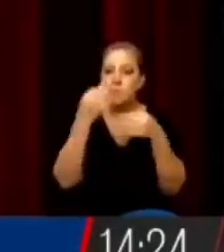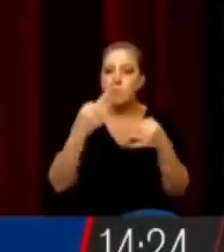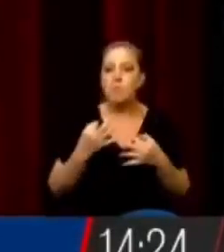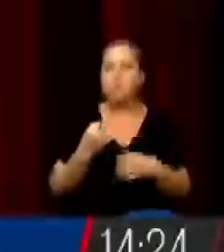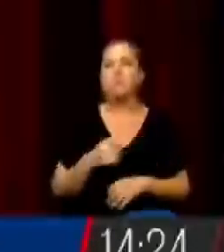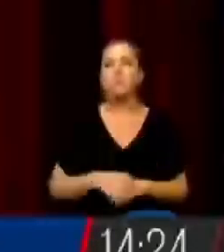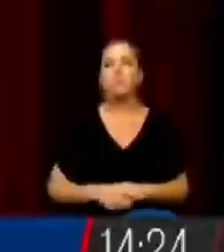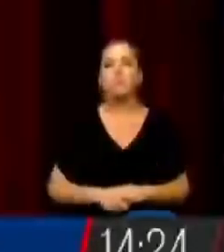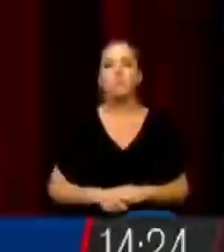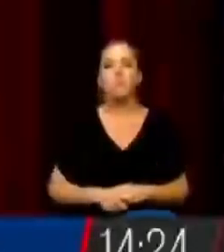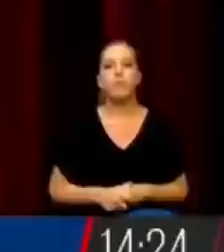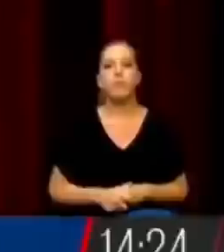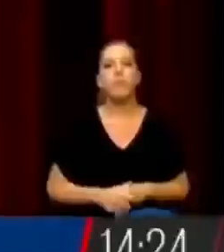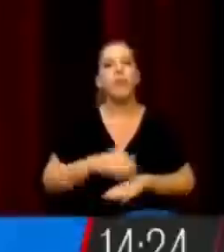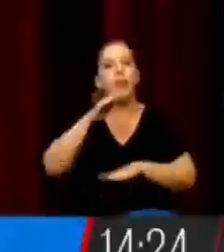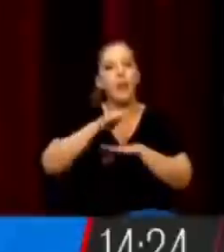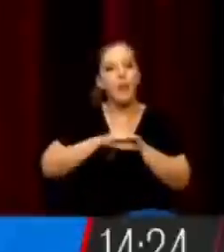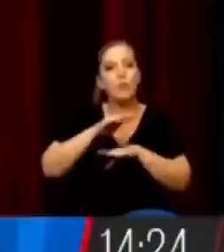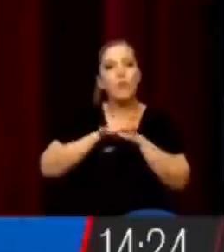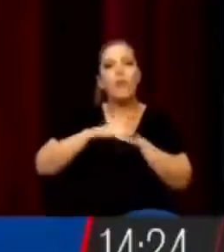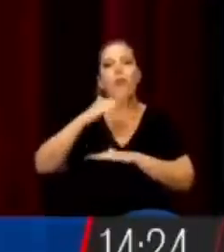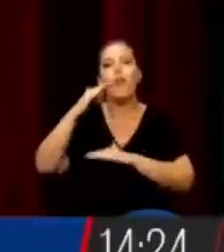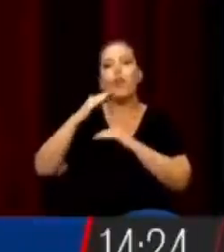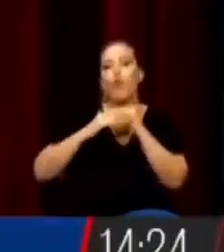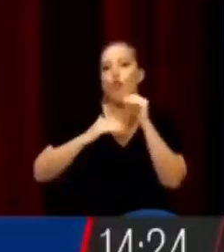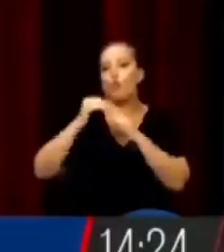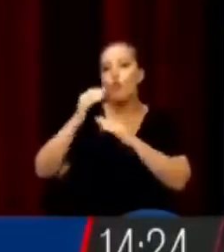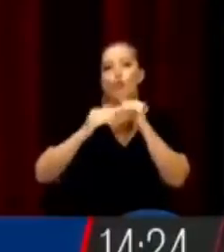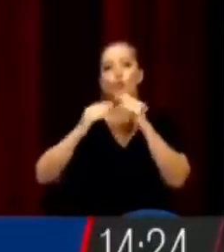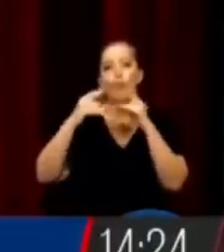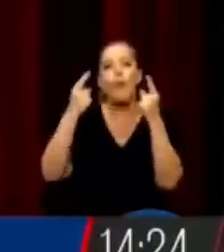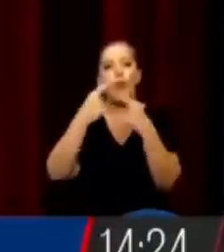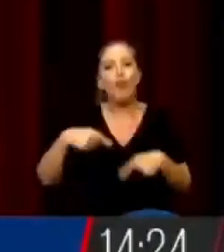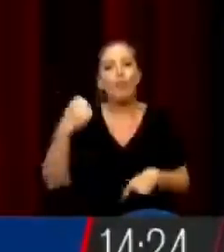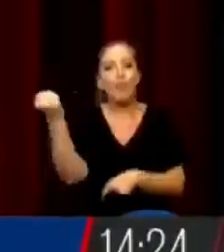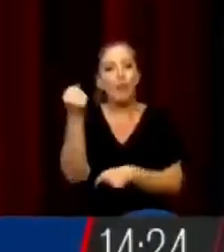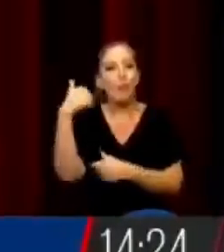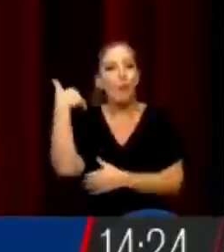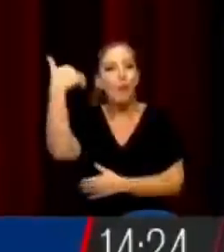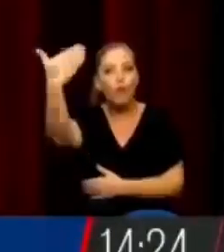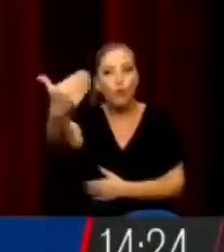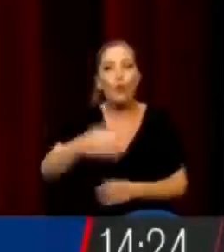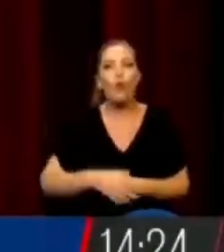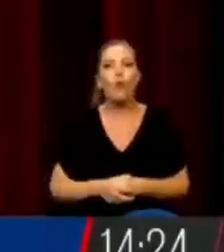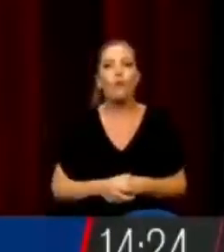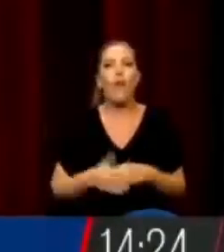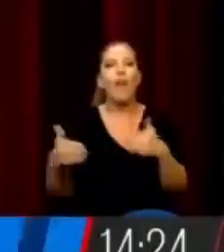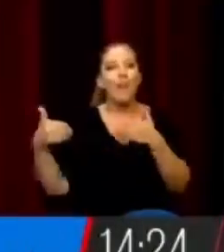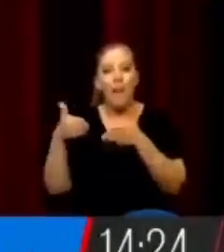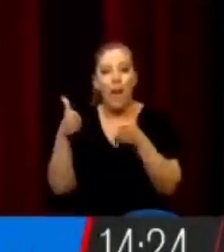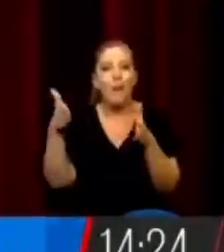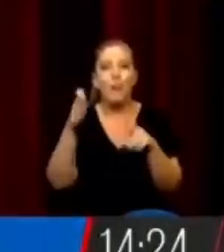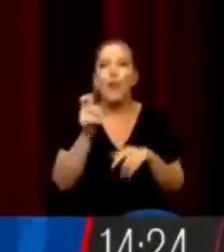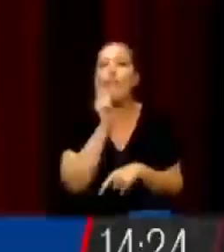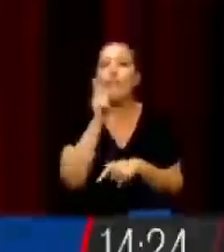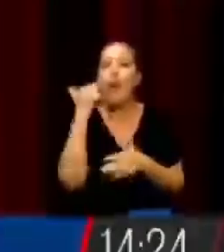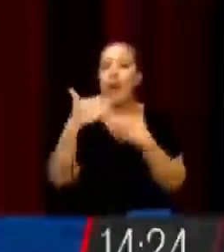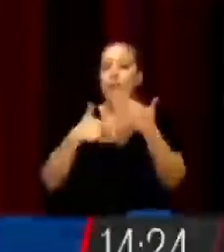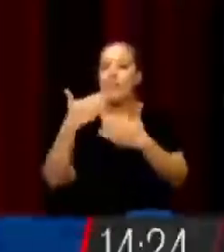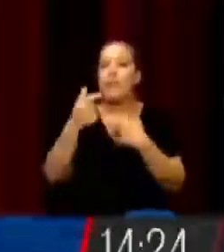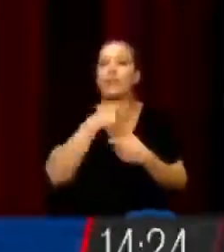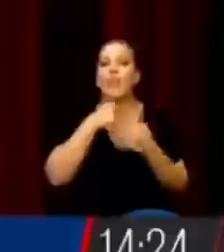la responsabilidad de construir certezas para el futuro va a ser un camino muy fácil de recorrer.